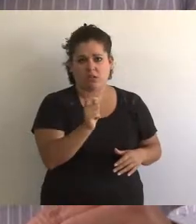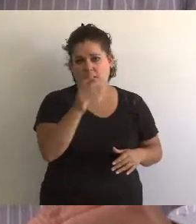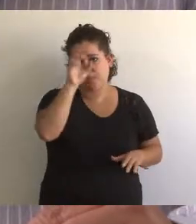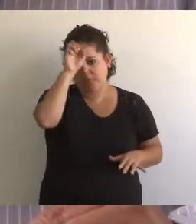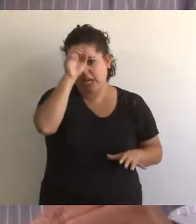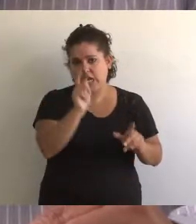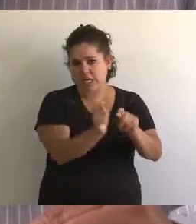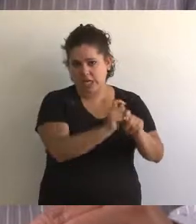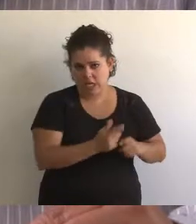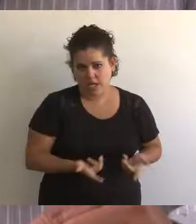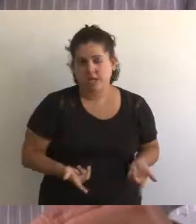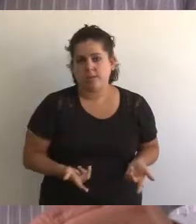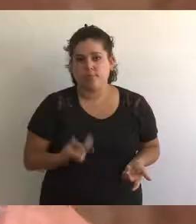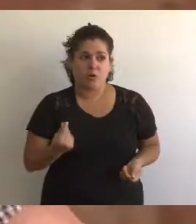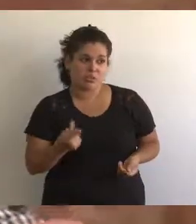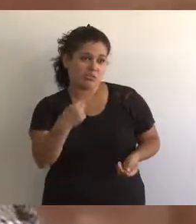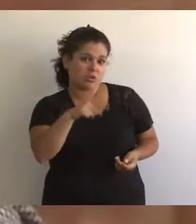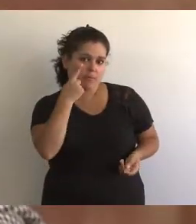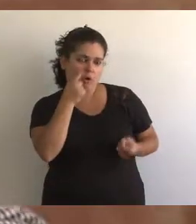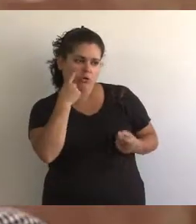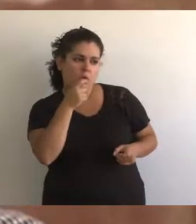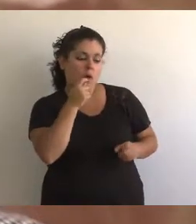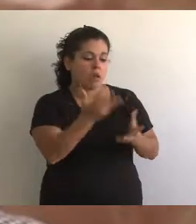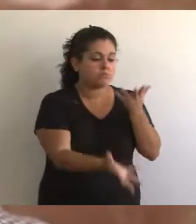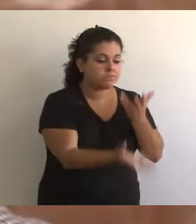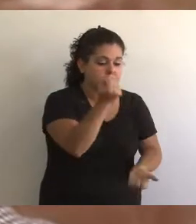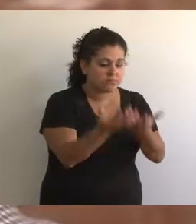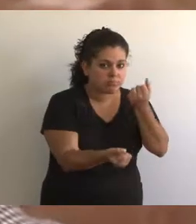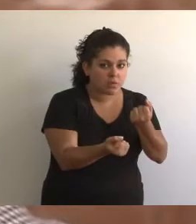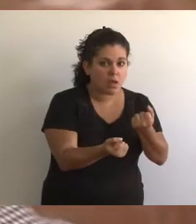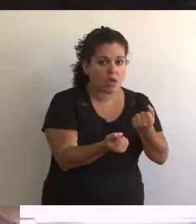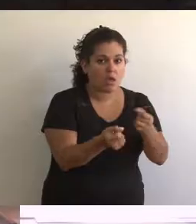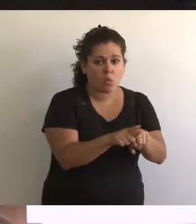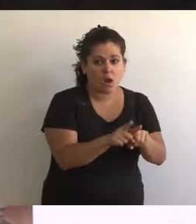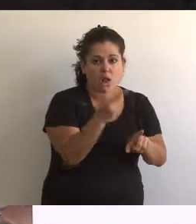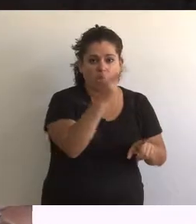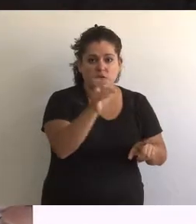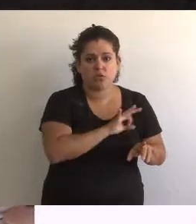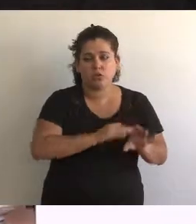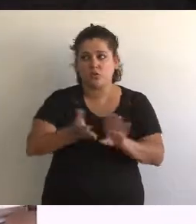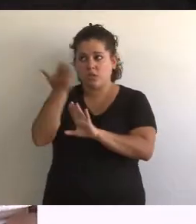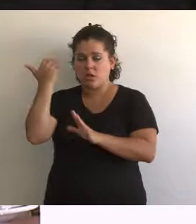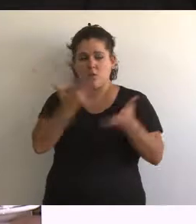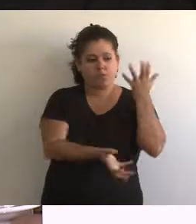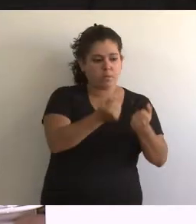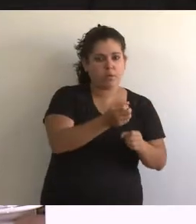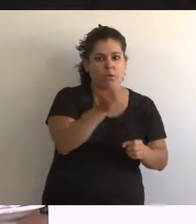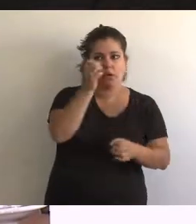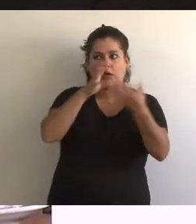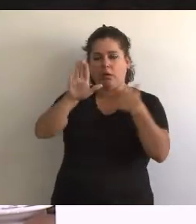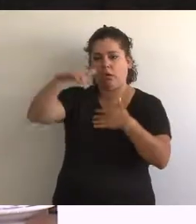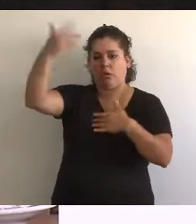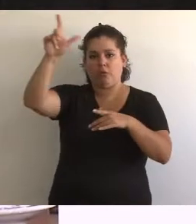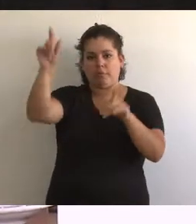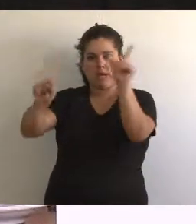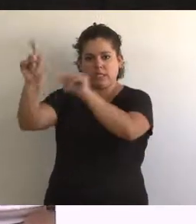minería. Nosotros debemos regular que lo que se extrae no pase como sucedió hace 200 años, que el oro y la plata se las llevaban